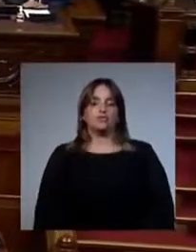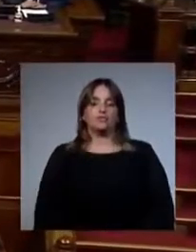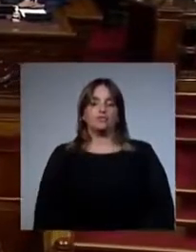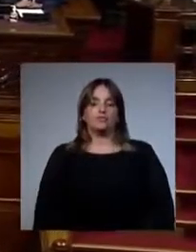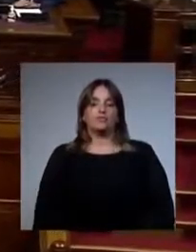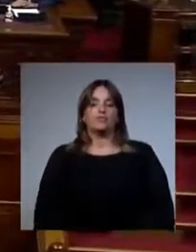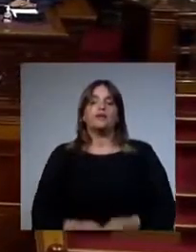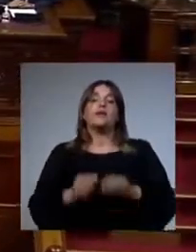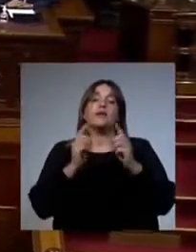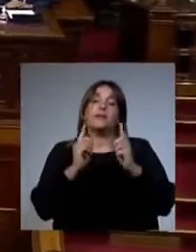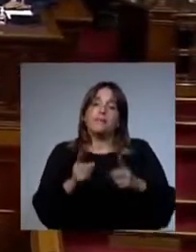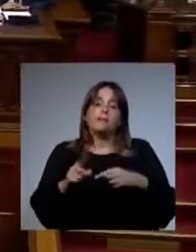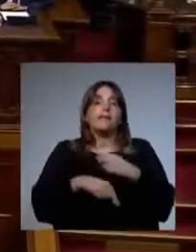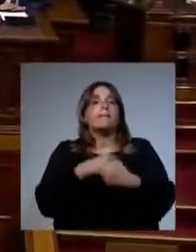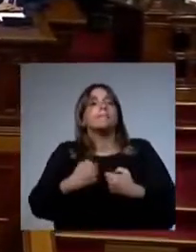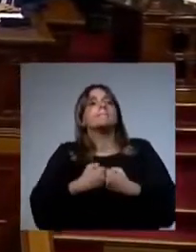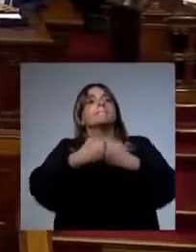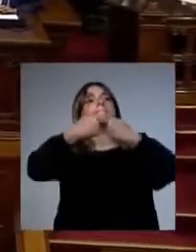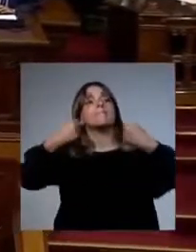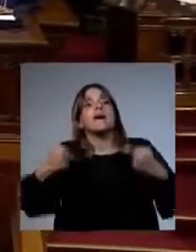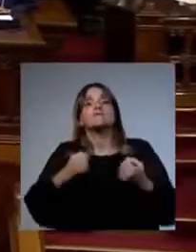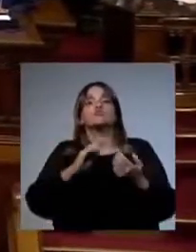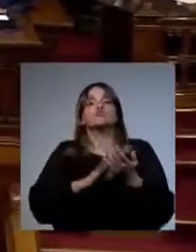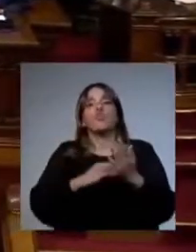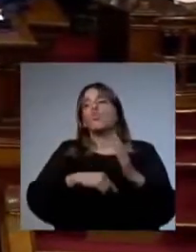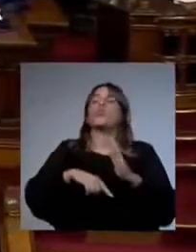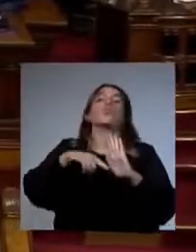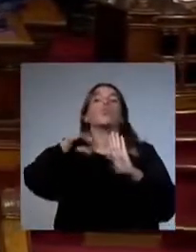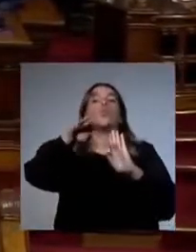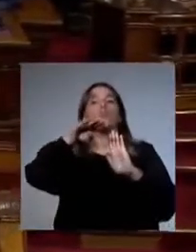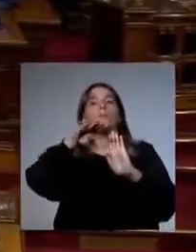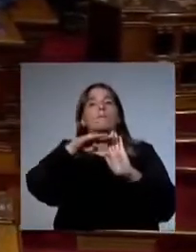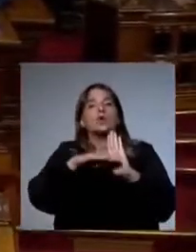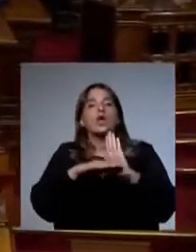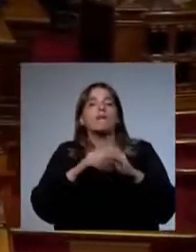Se adelantó y se expandió el cronograma de vacunación antigripal.